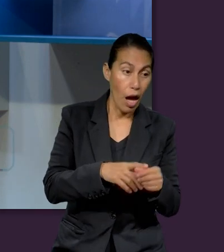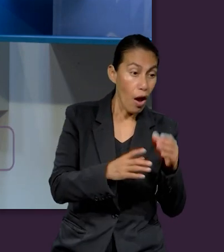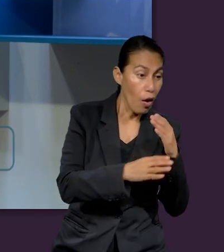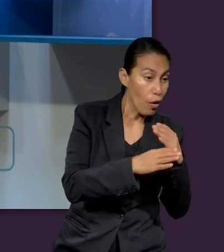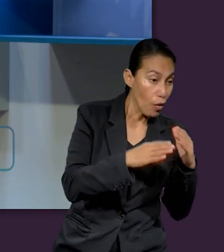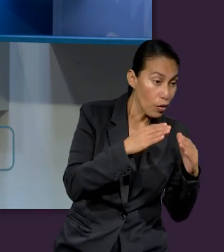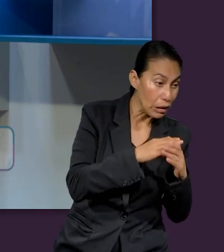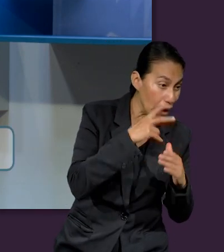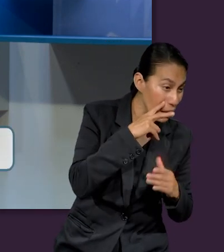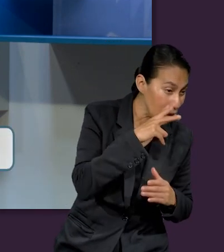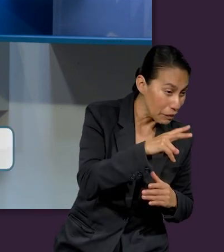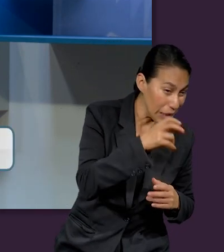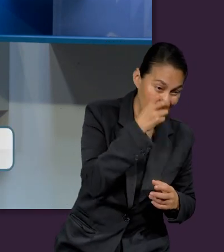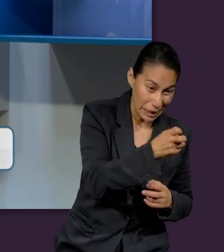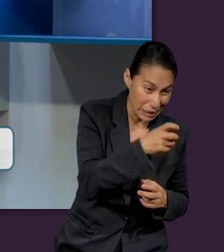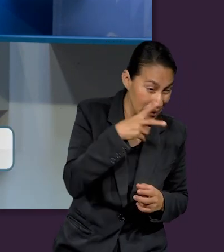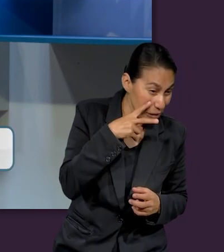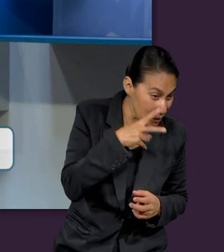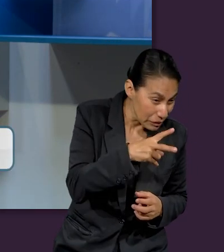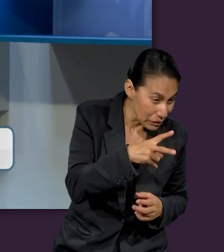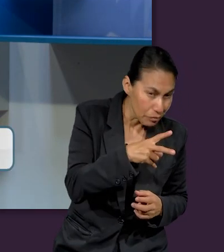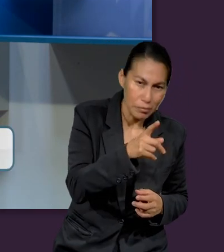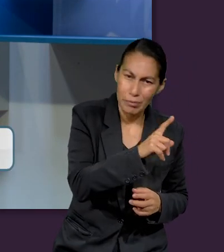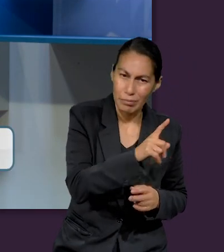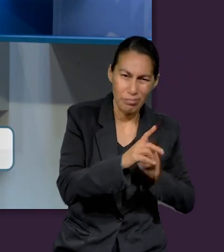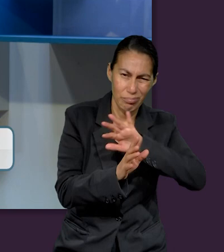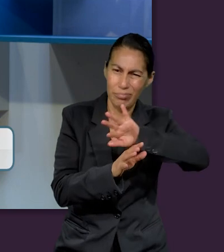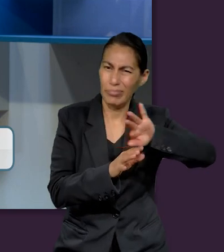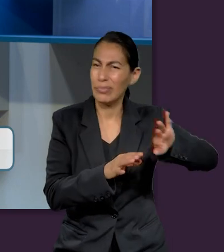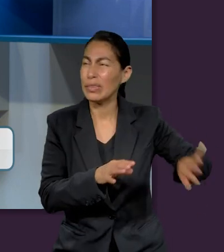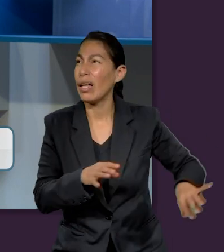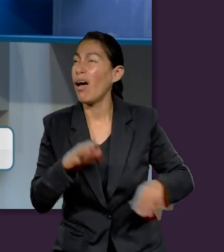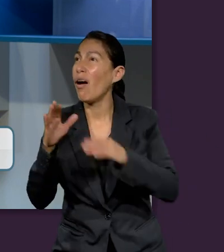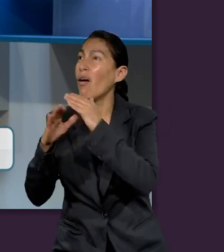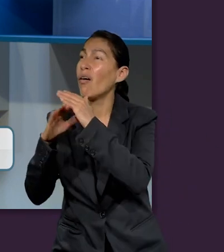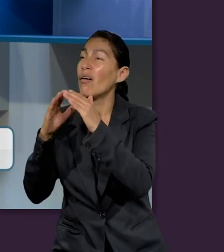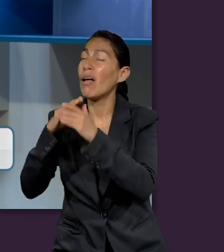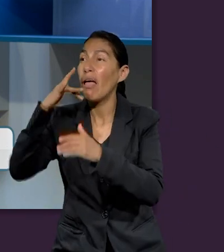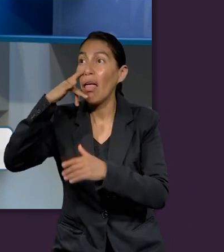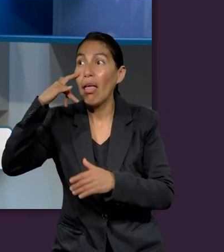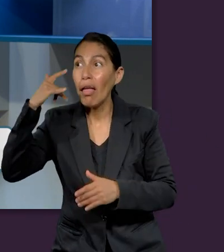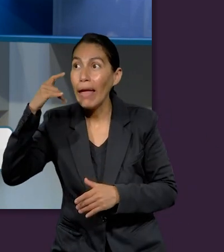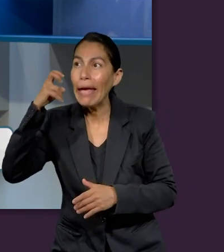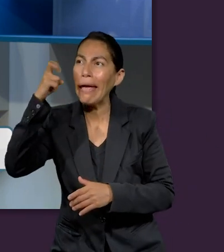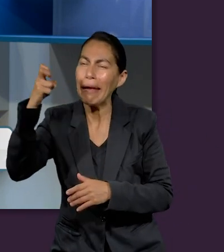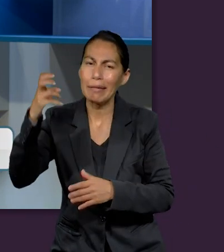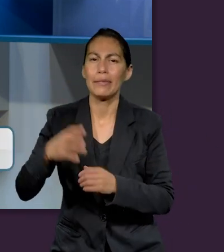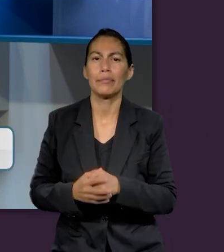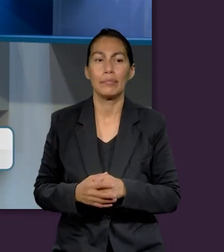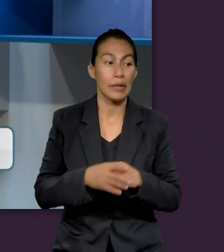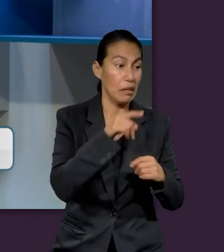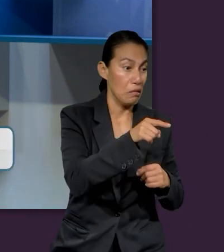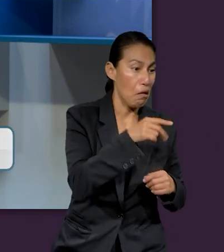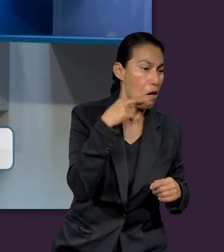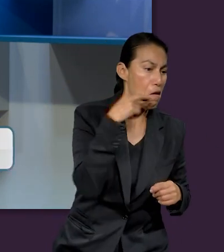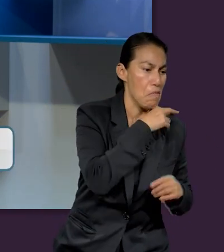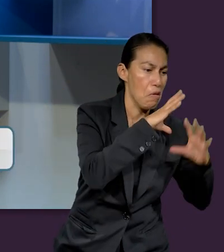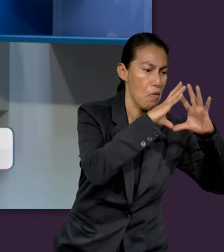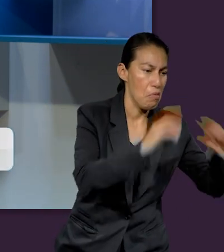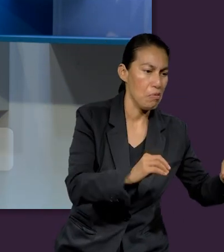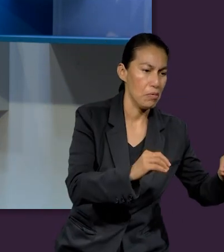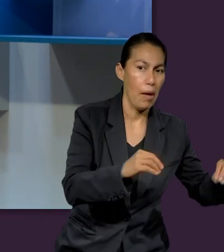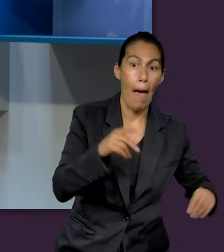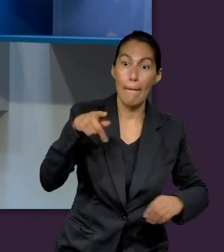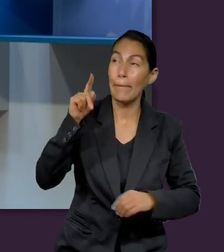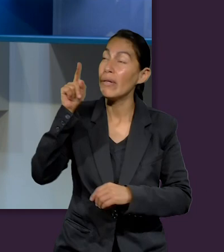mirando nosotros las cosas que se ven sino las que no se ven pues las cosas que se ven son temporales pero las que no